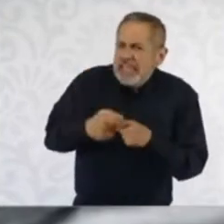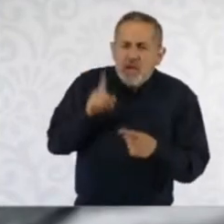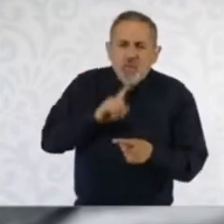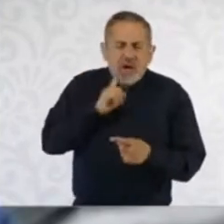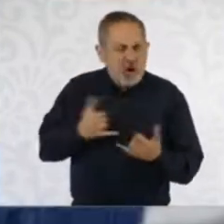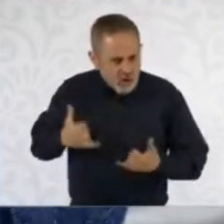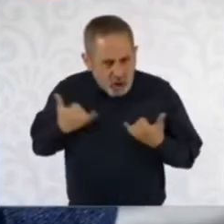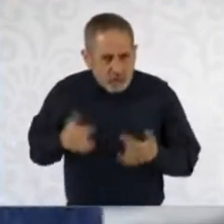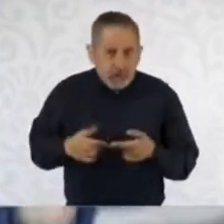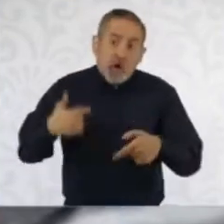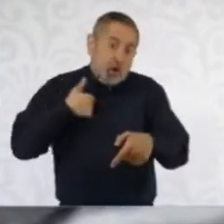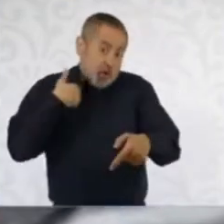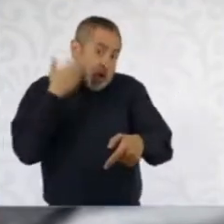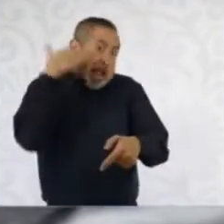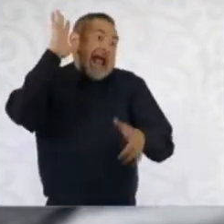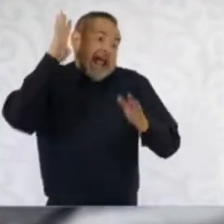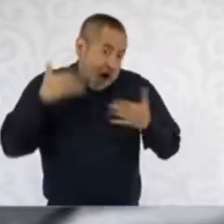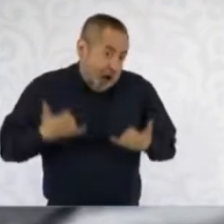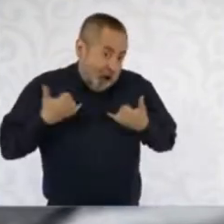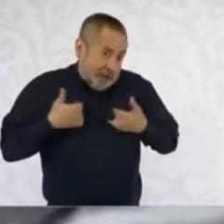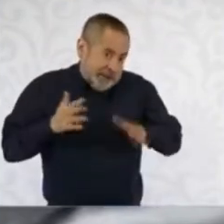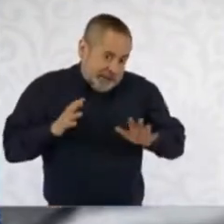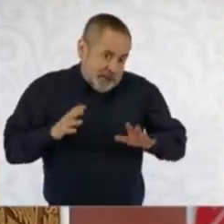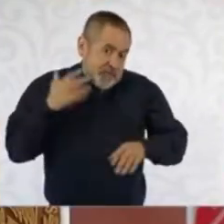joven, era joven entonces,